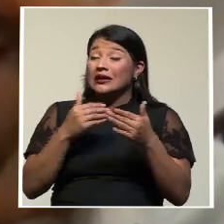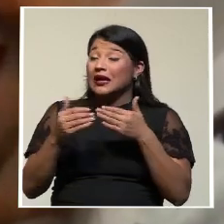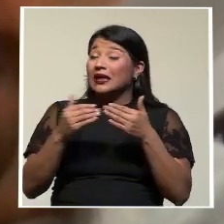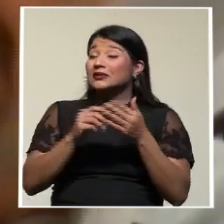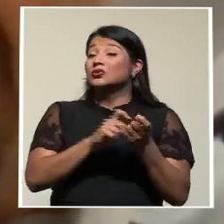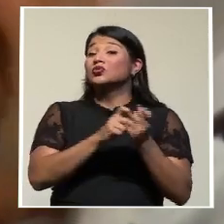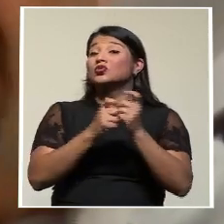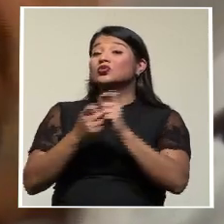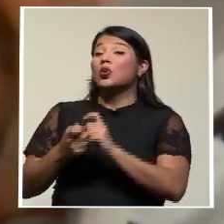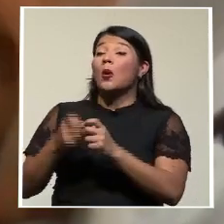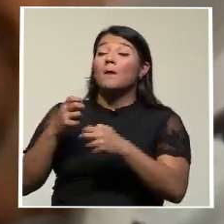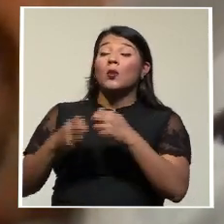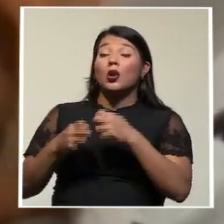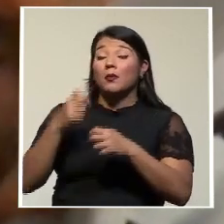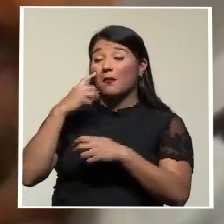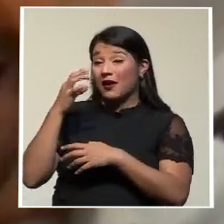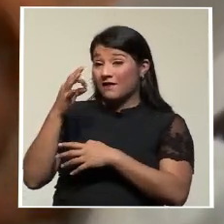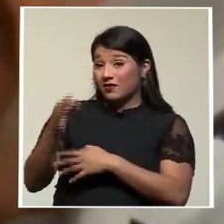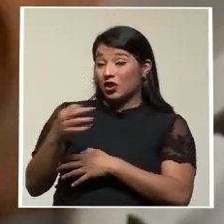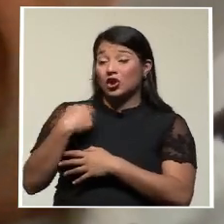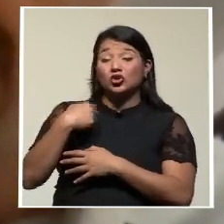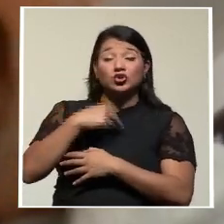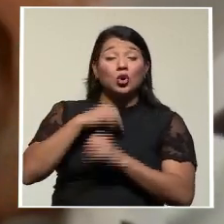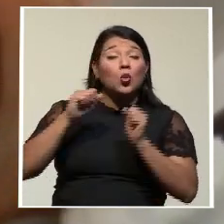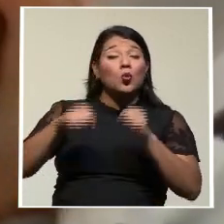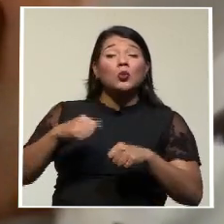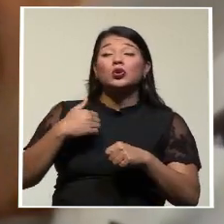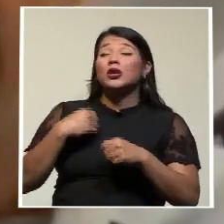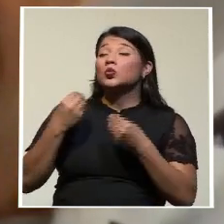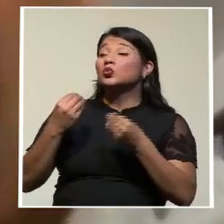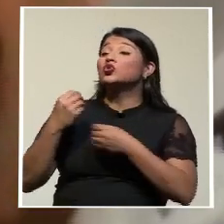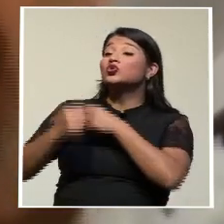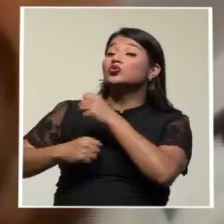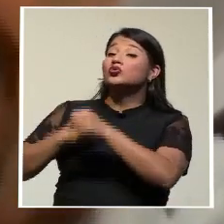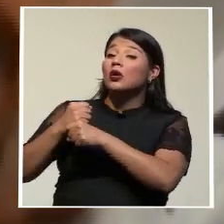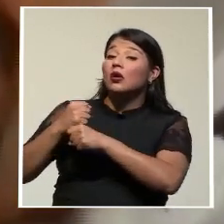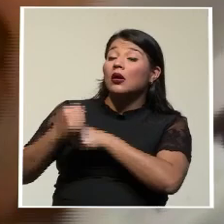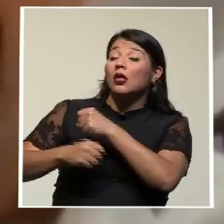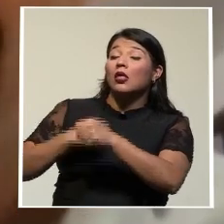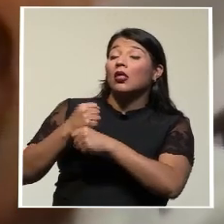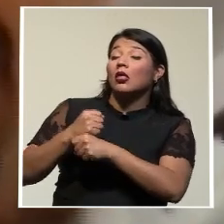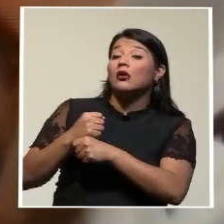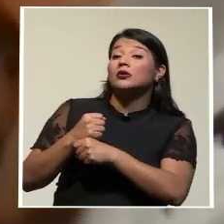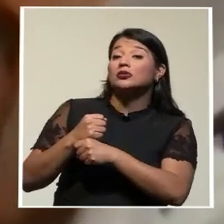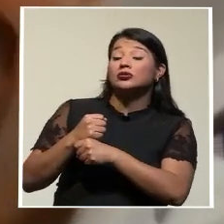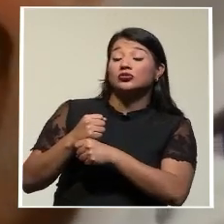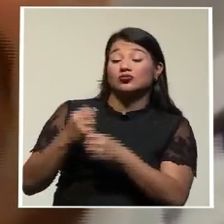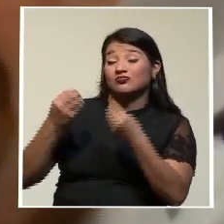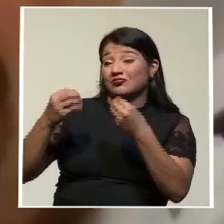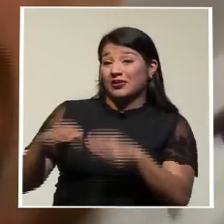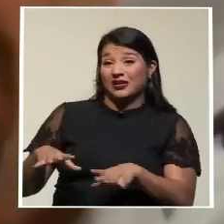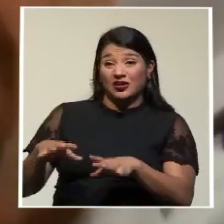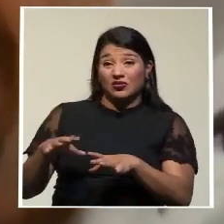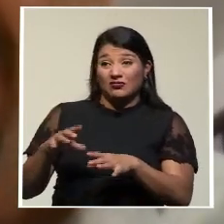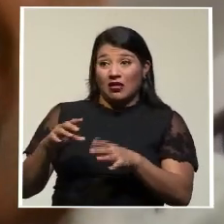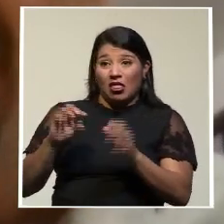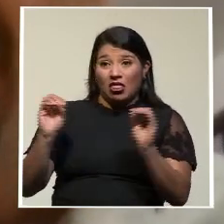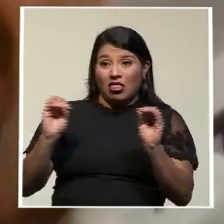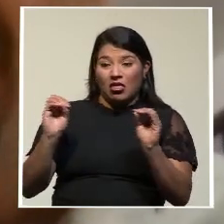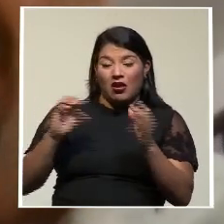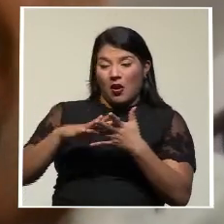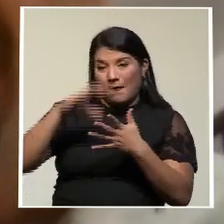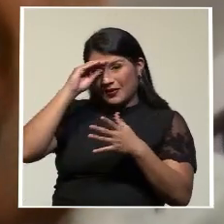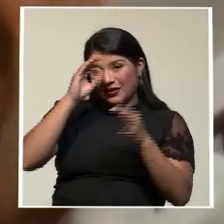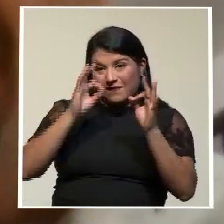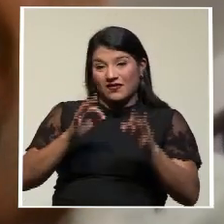crisis de largo plazo. Podríamos tener varias generaciones perdidas si no actuamos ya para frenar este deterioro